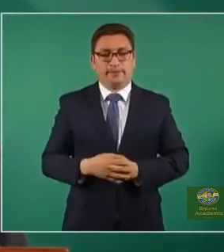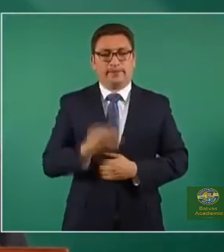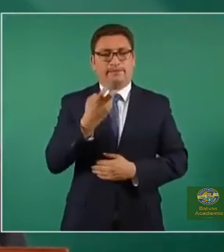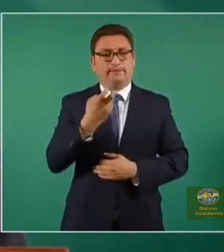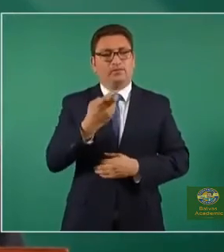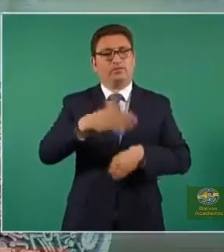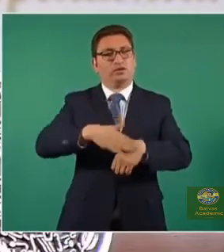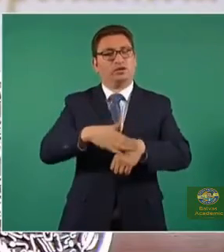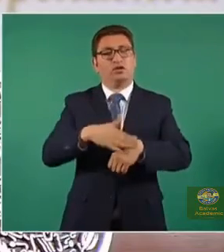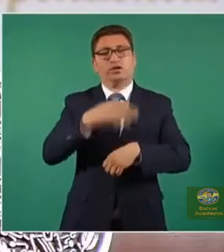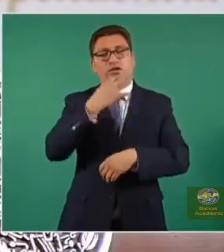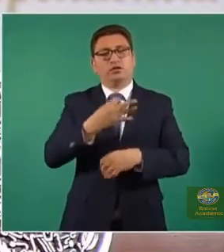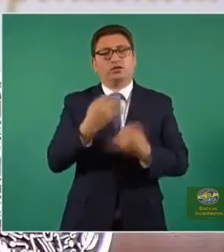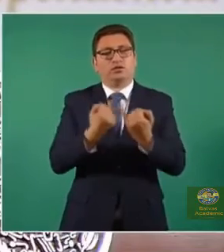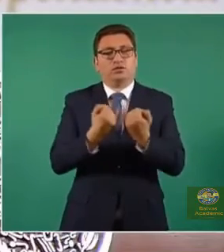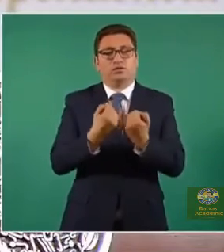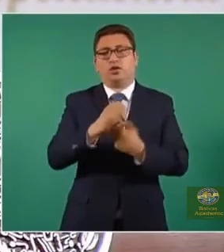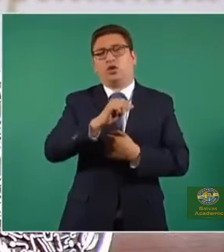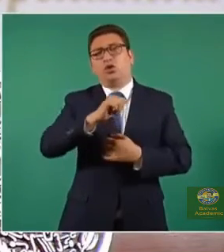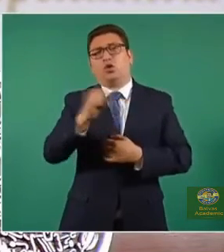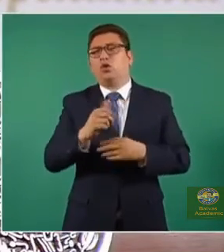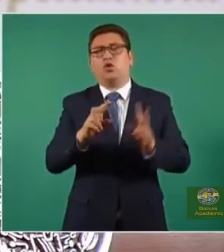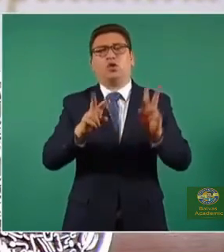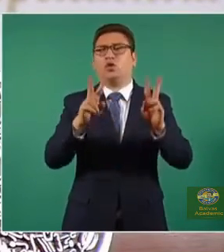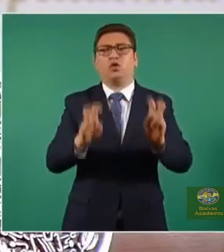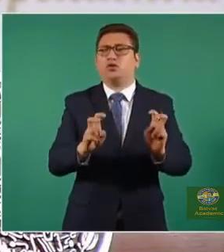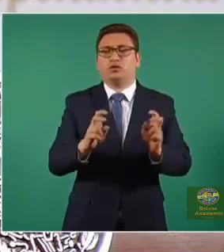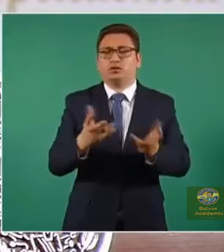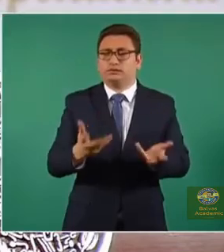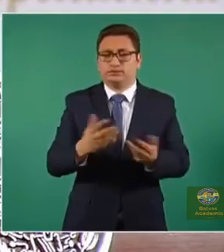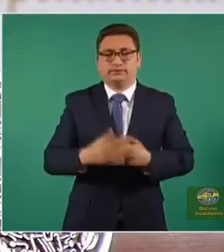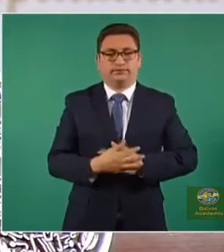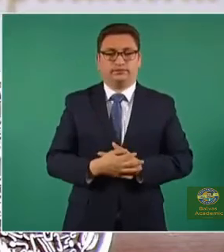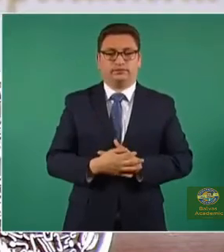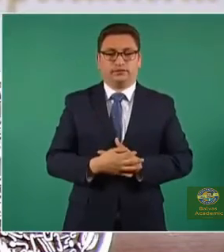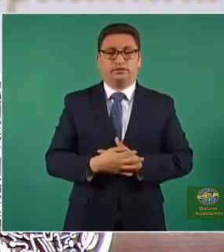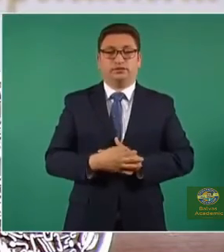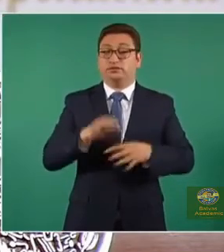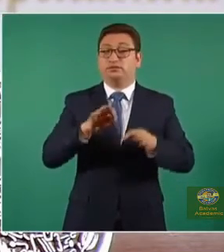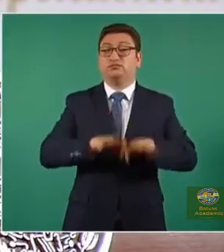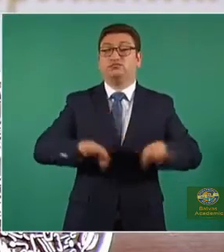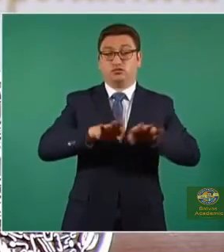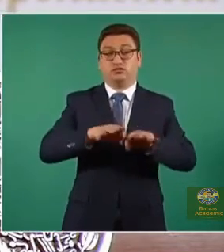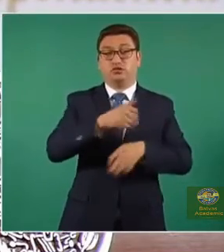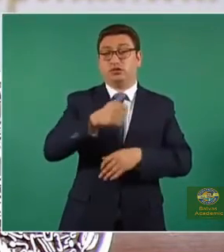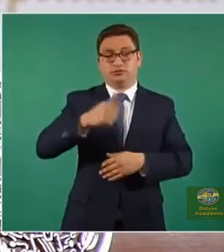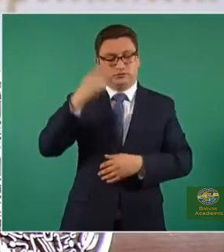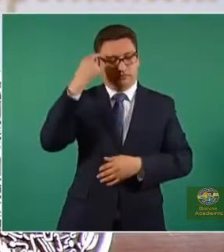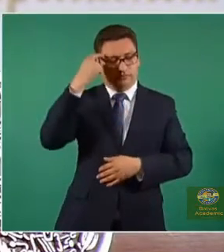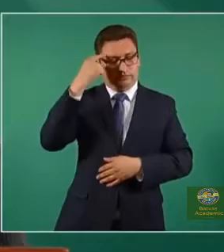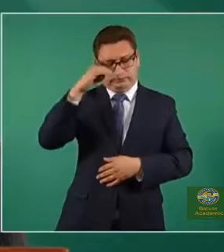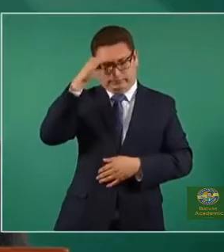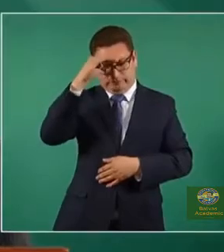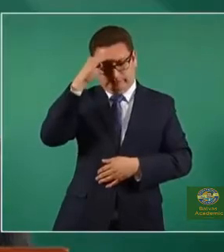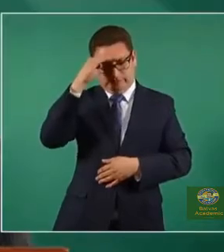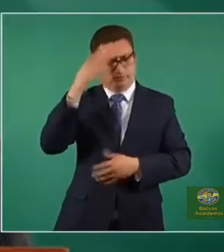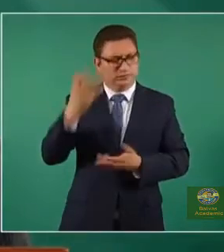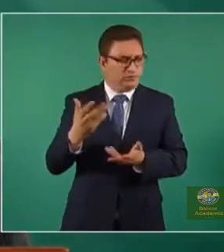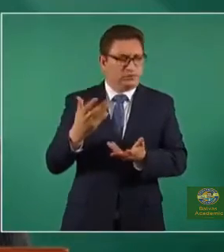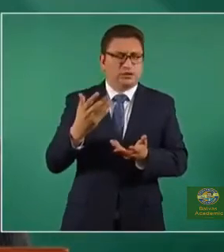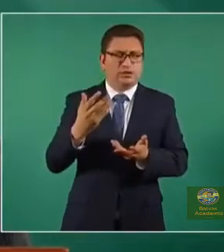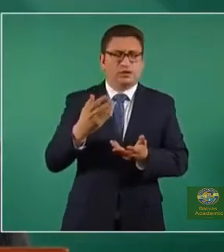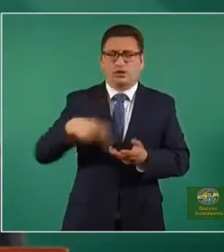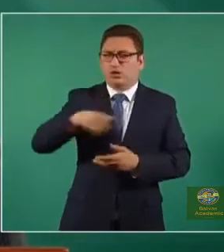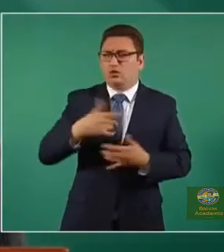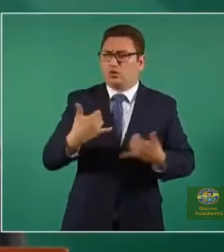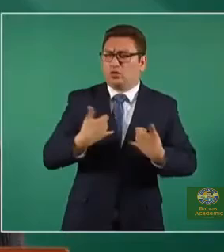también tenemos otro aspecto que es precisamente el que se reflexione y se reconozca el por qué es importante que